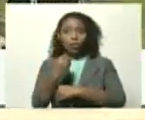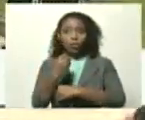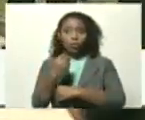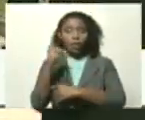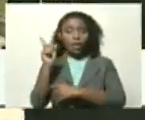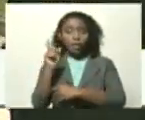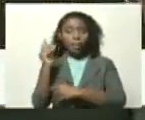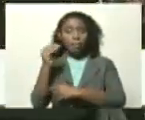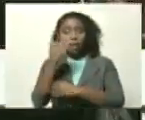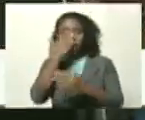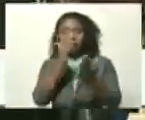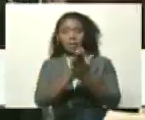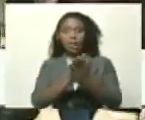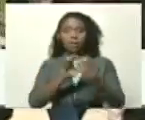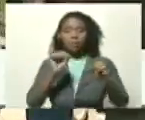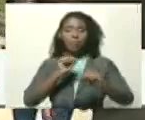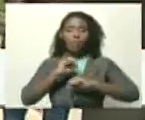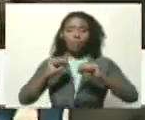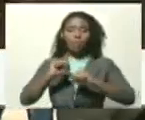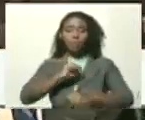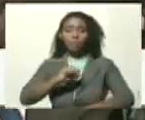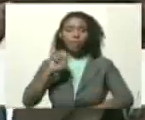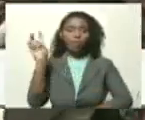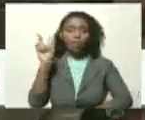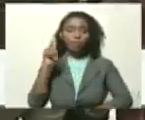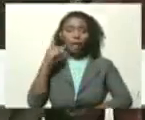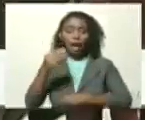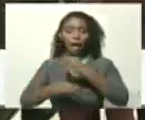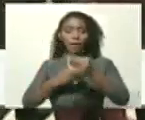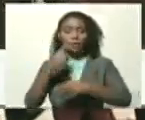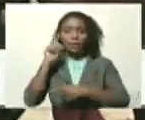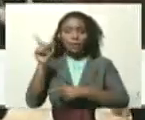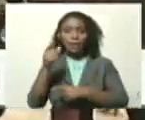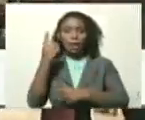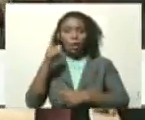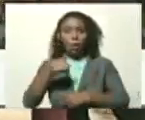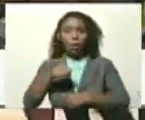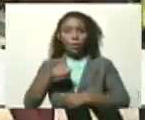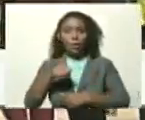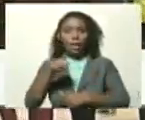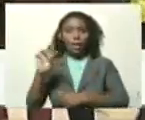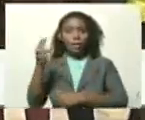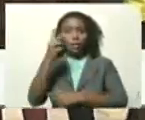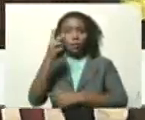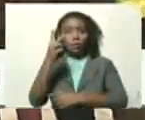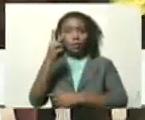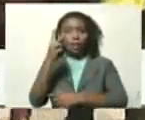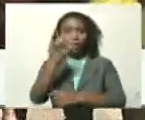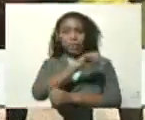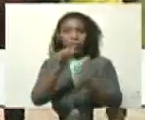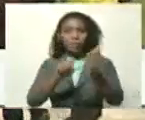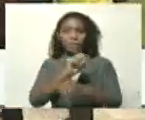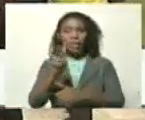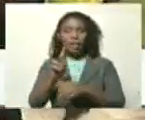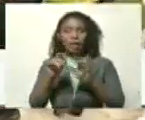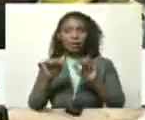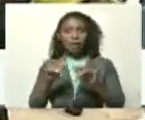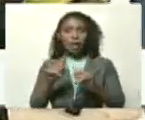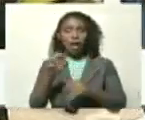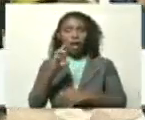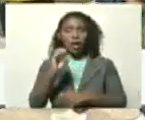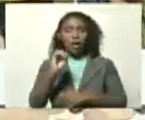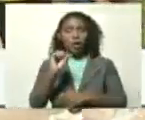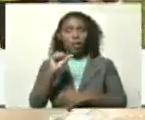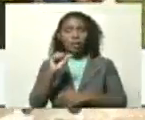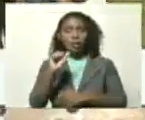que además ha estado al frente del movimiento Somos Venezuela, ocupa a partir de hoy esta segunda vicepresidencia. La secretaría Rosalba